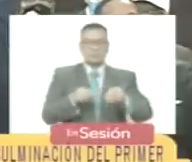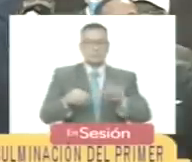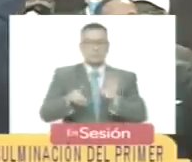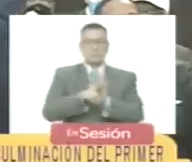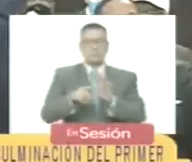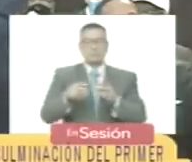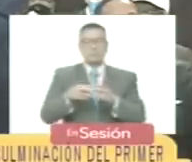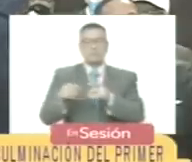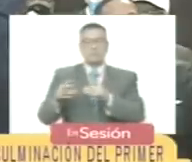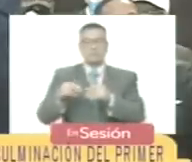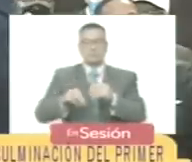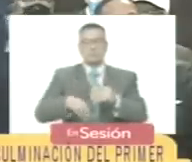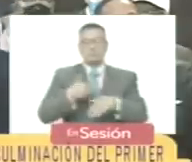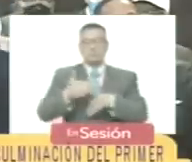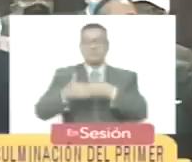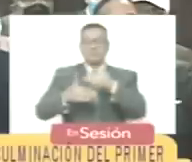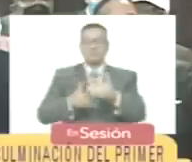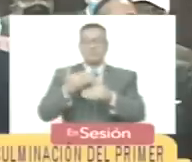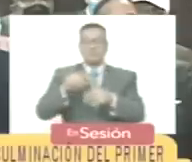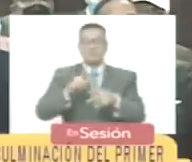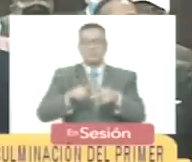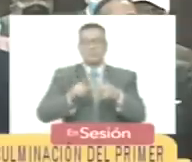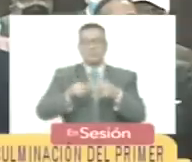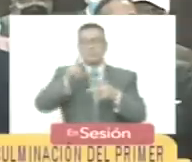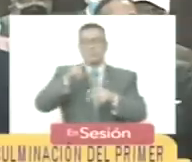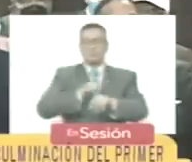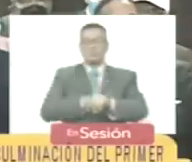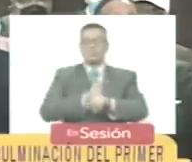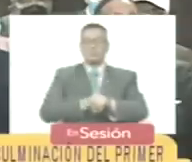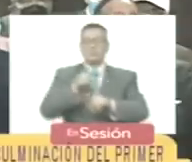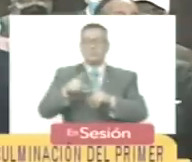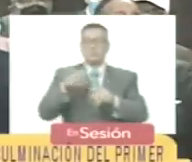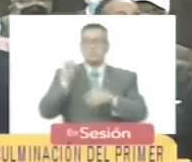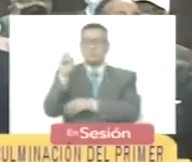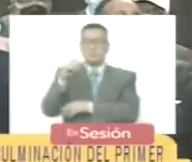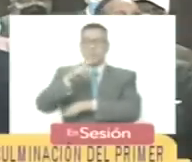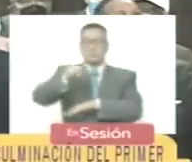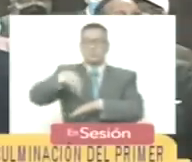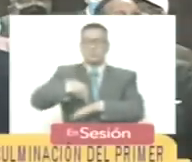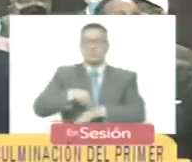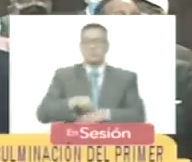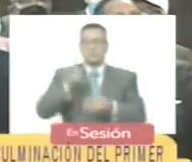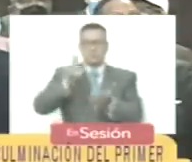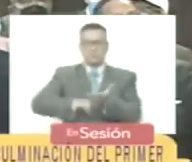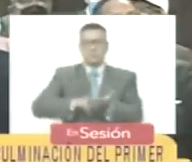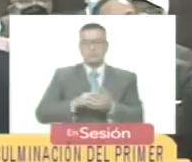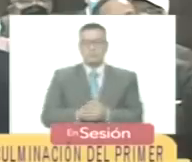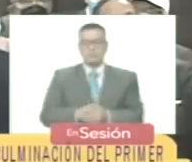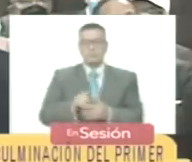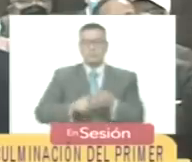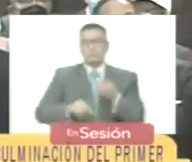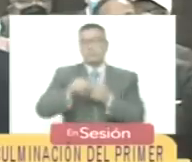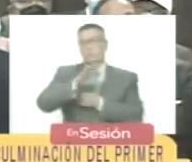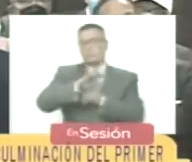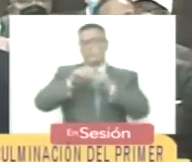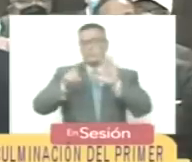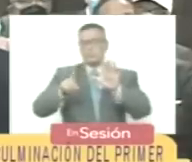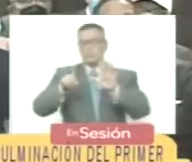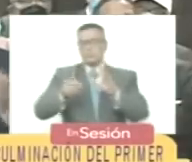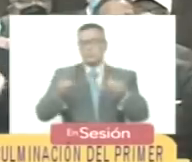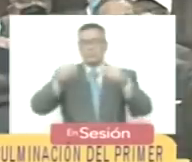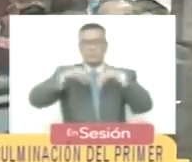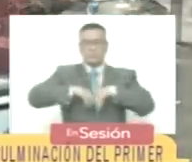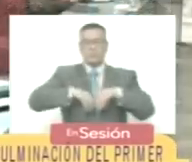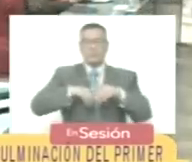legislativa avanzada para el segundo periodo de sesiones. Aprobamos 56